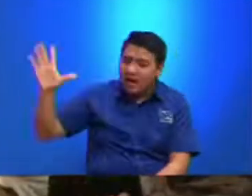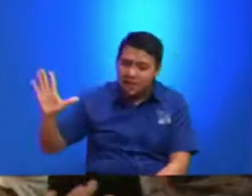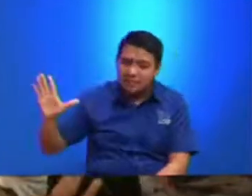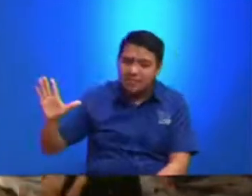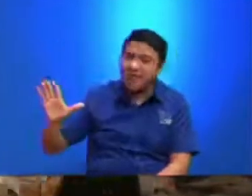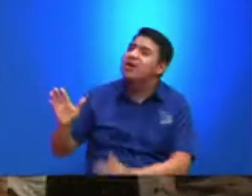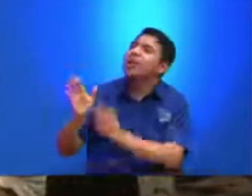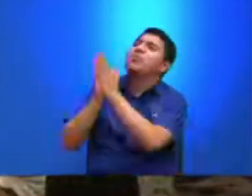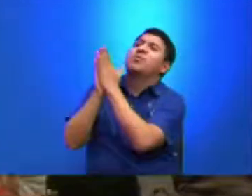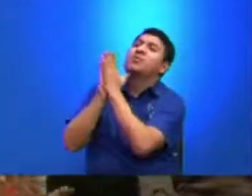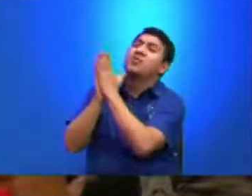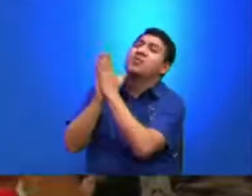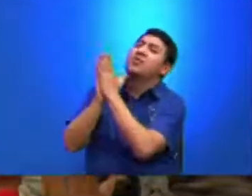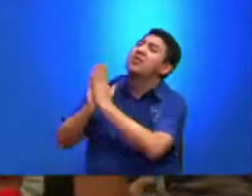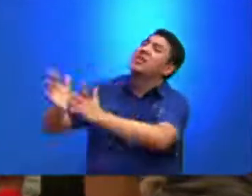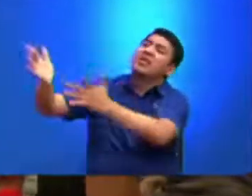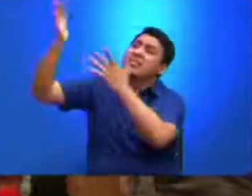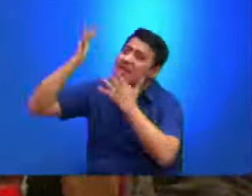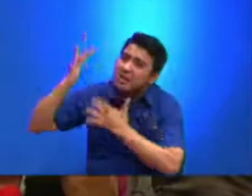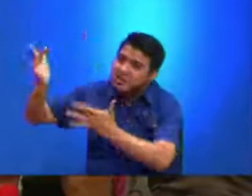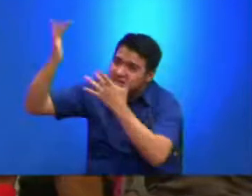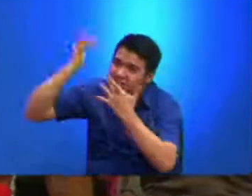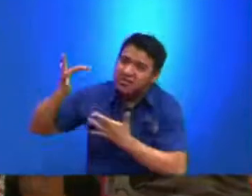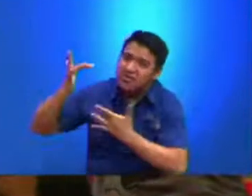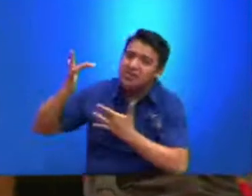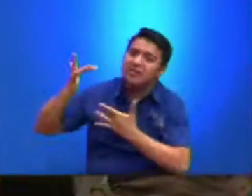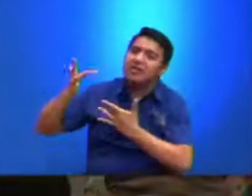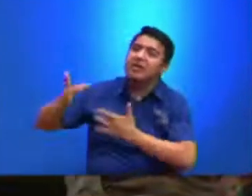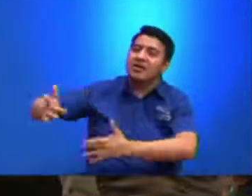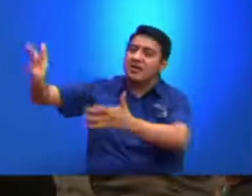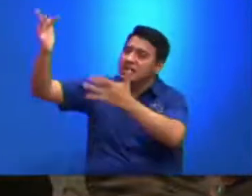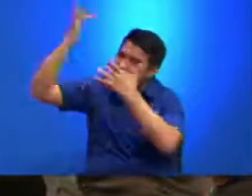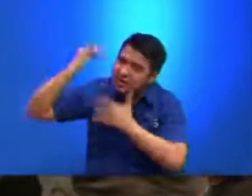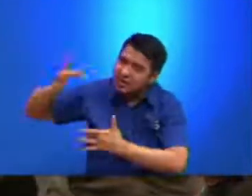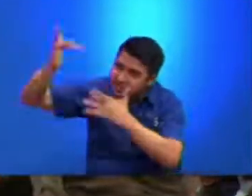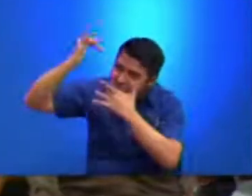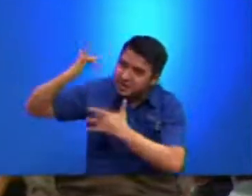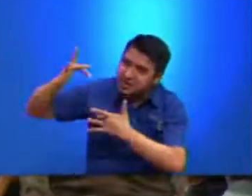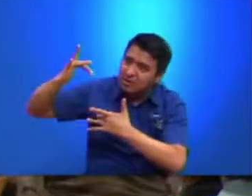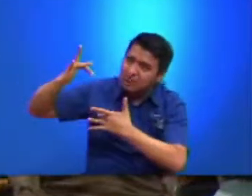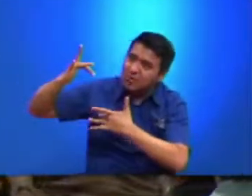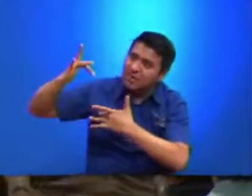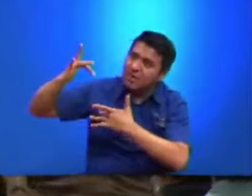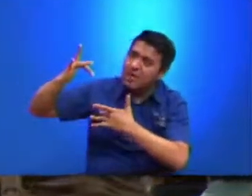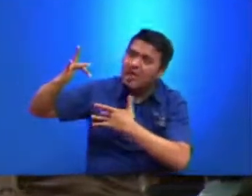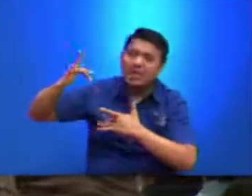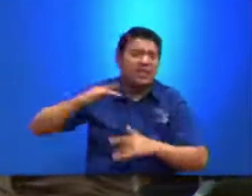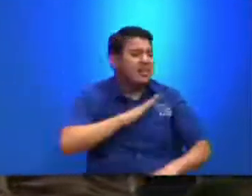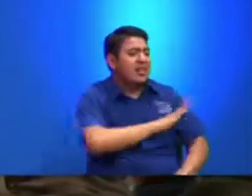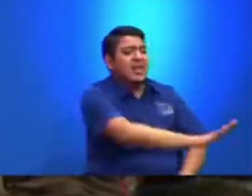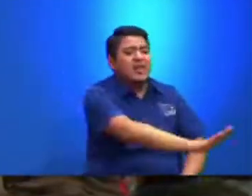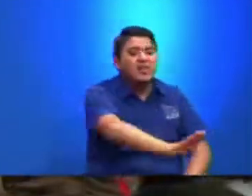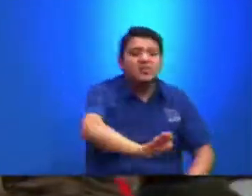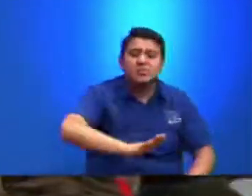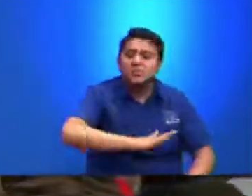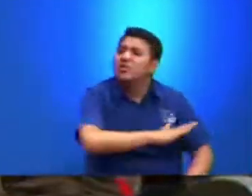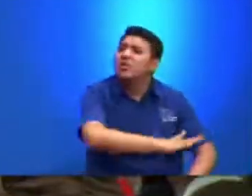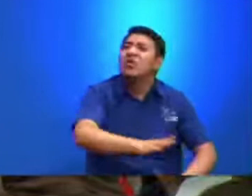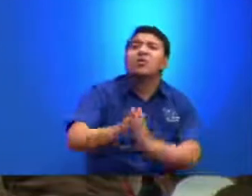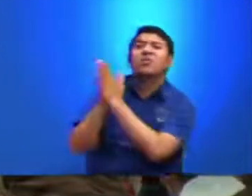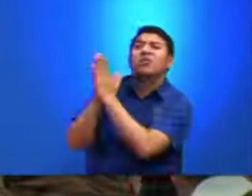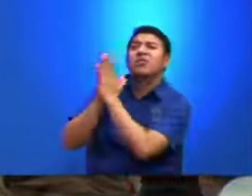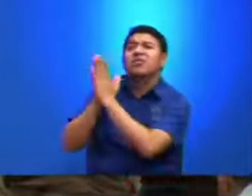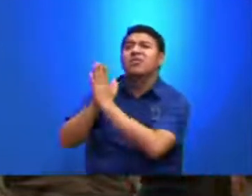Señor. Ten misericordia. Ten misericordia de ellos, Padre.